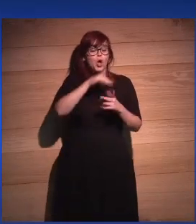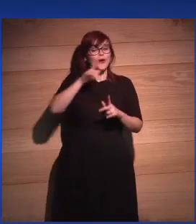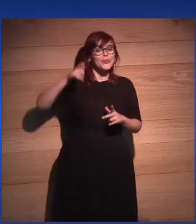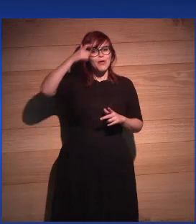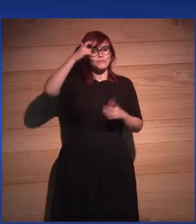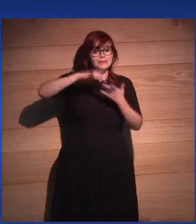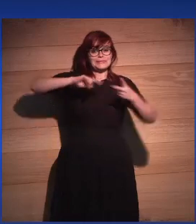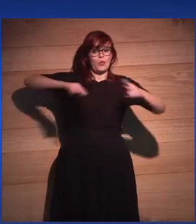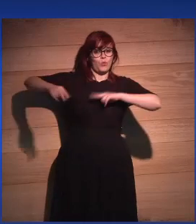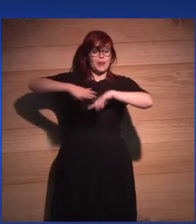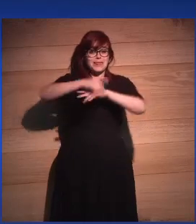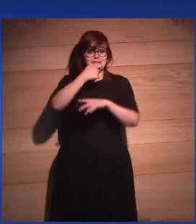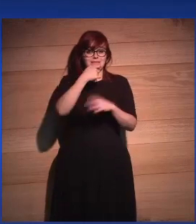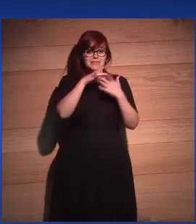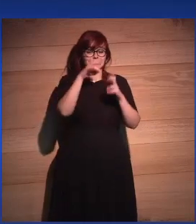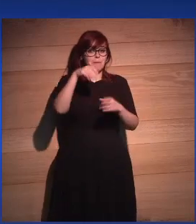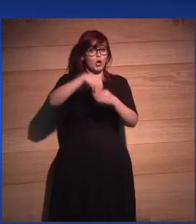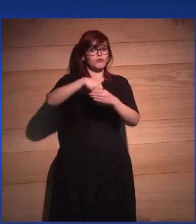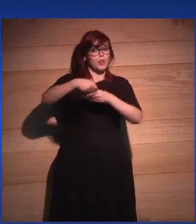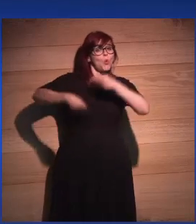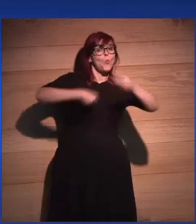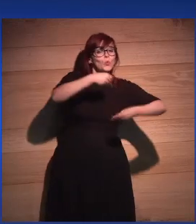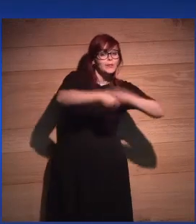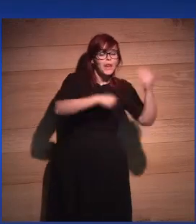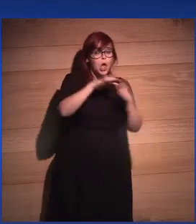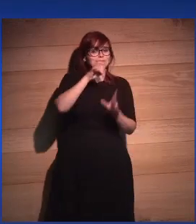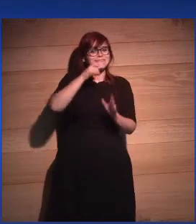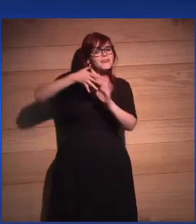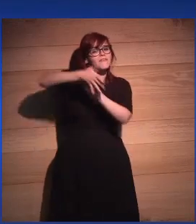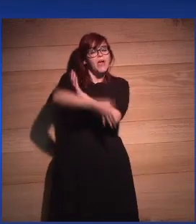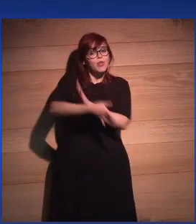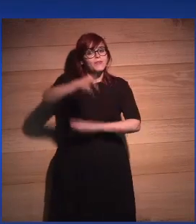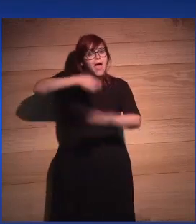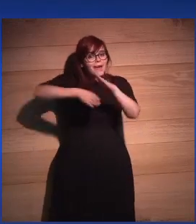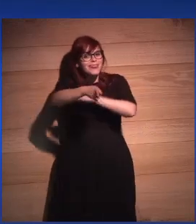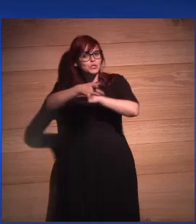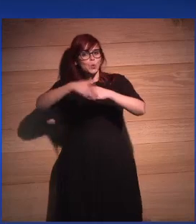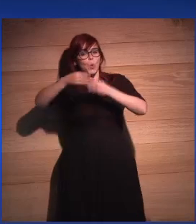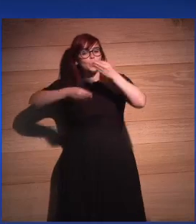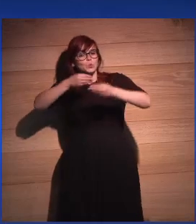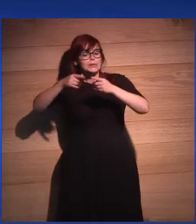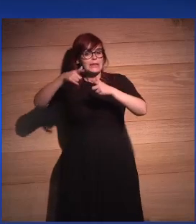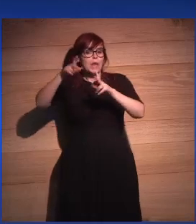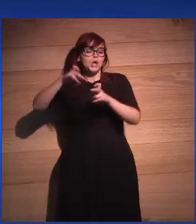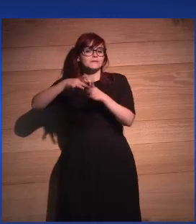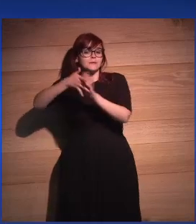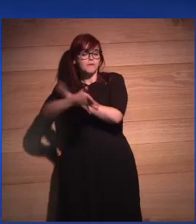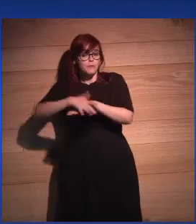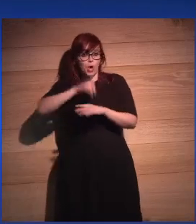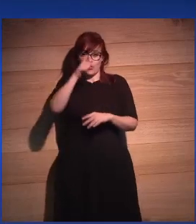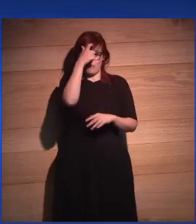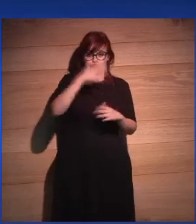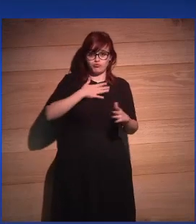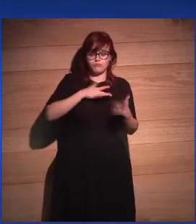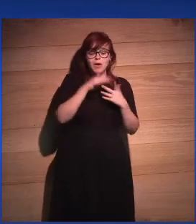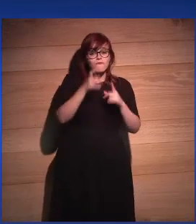tienen una difícil traducción al español del contenido útil o con significado y el acceso útil o con significado, son conceptos que hemos creado nosotros